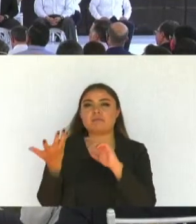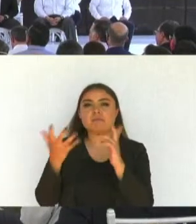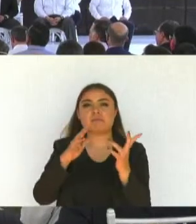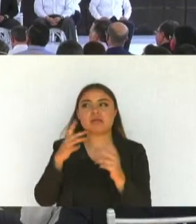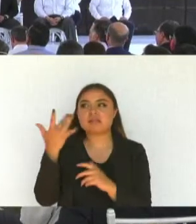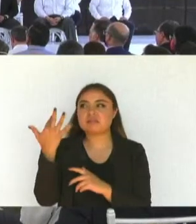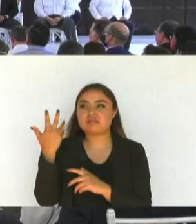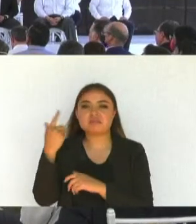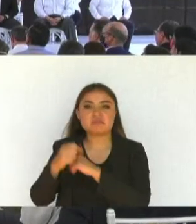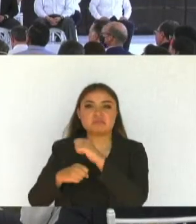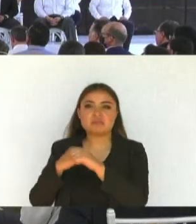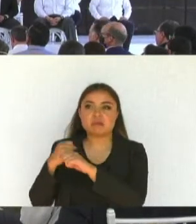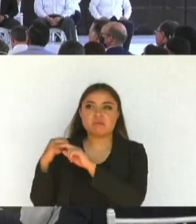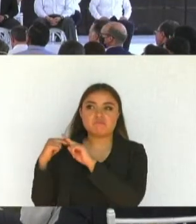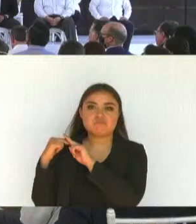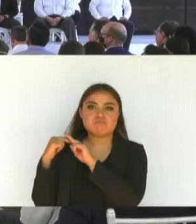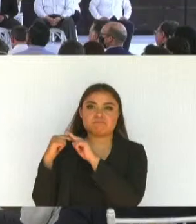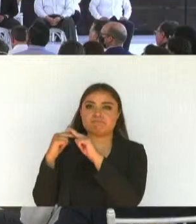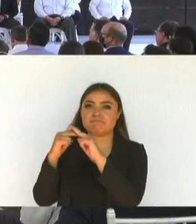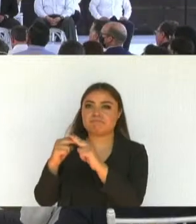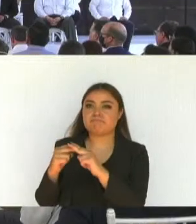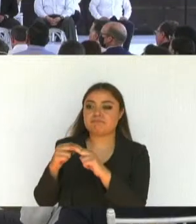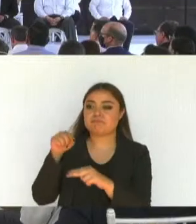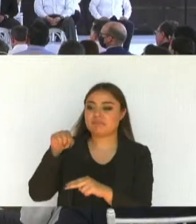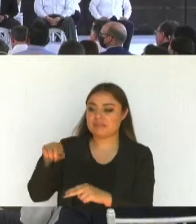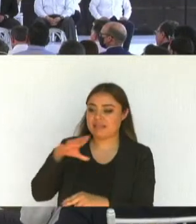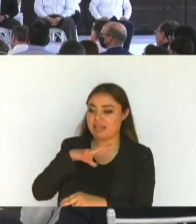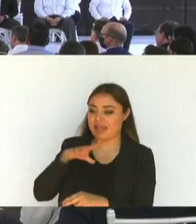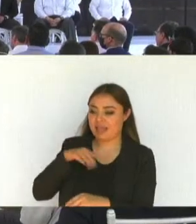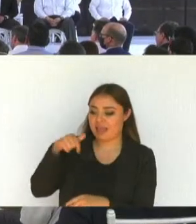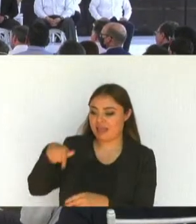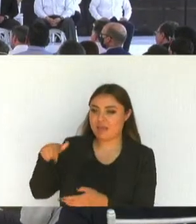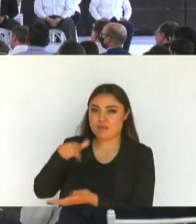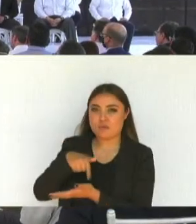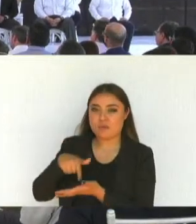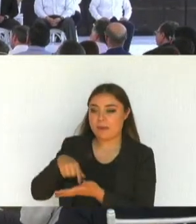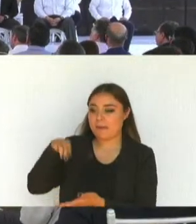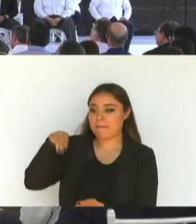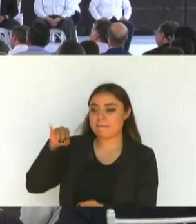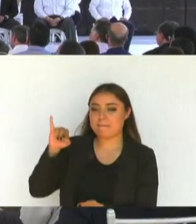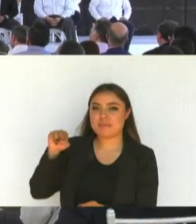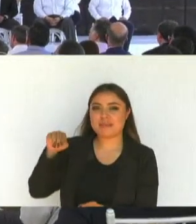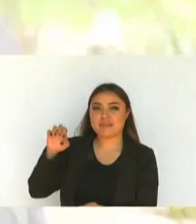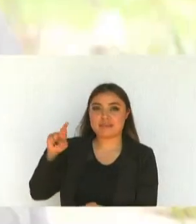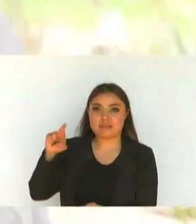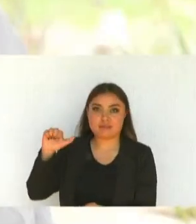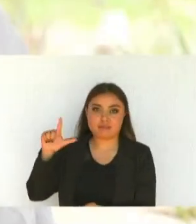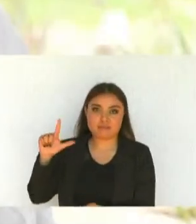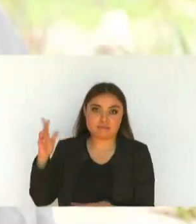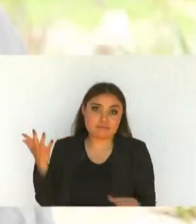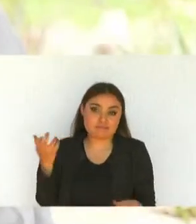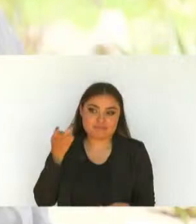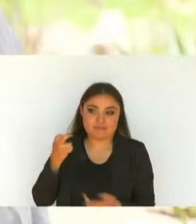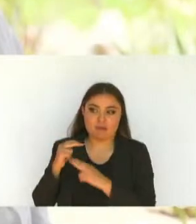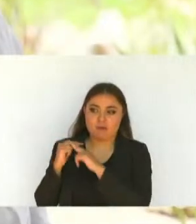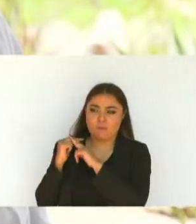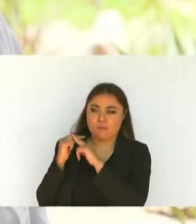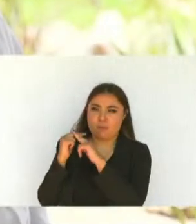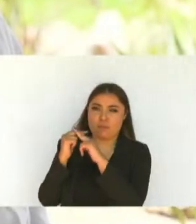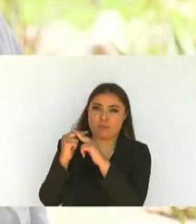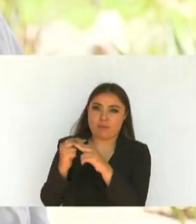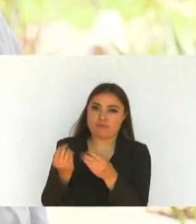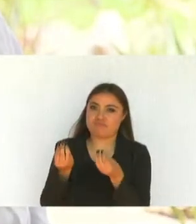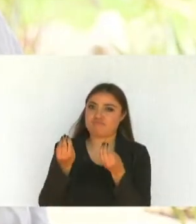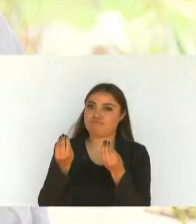50 años como introductores de mineral aquí a estas instalaciones, así que eso ya es bastante por decir,